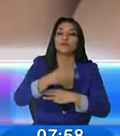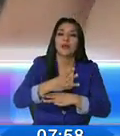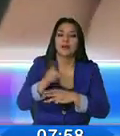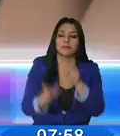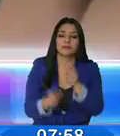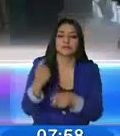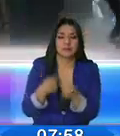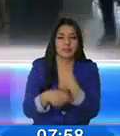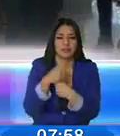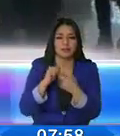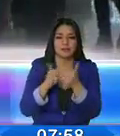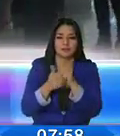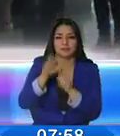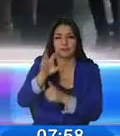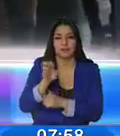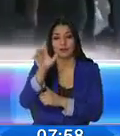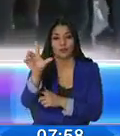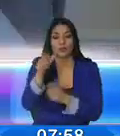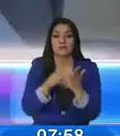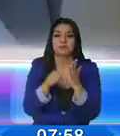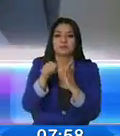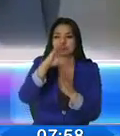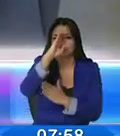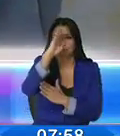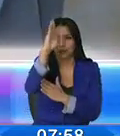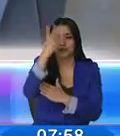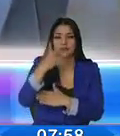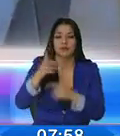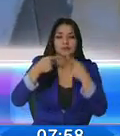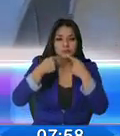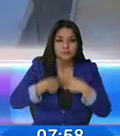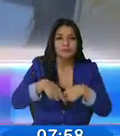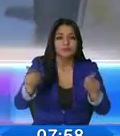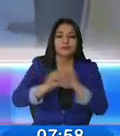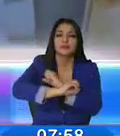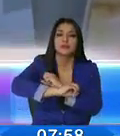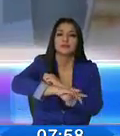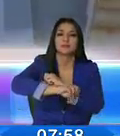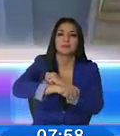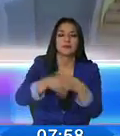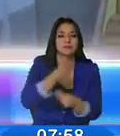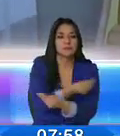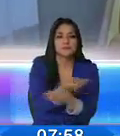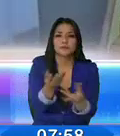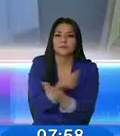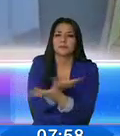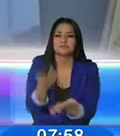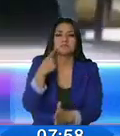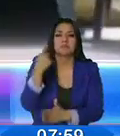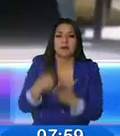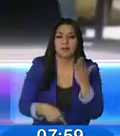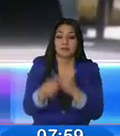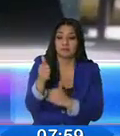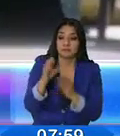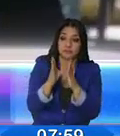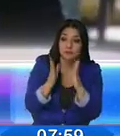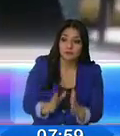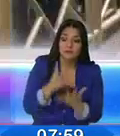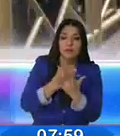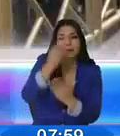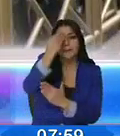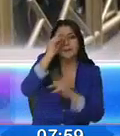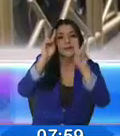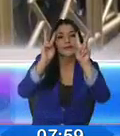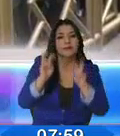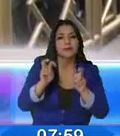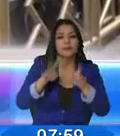que es cada 30 de julio, el Ministerio del Interior ha lanzado una campaña informativa para que la ciudadanía conozca del tema